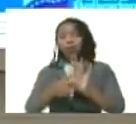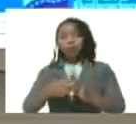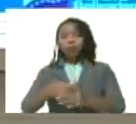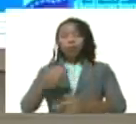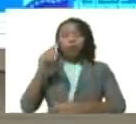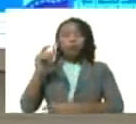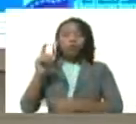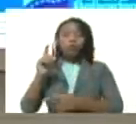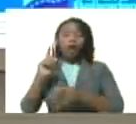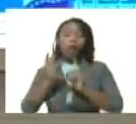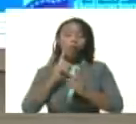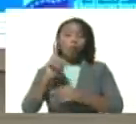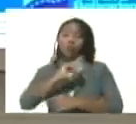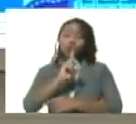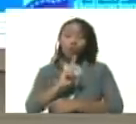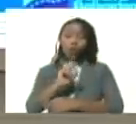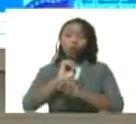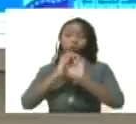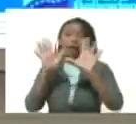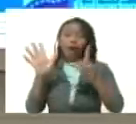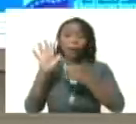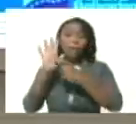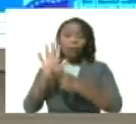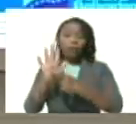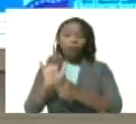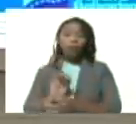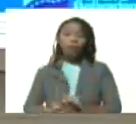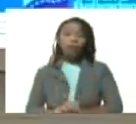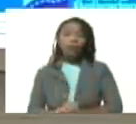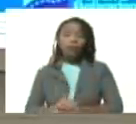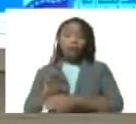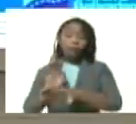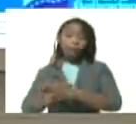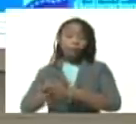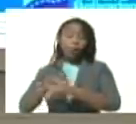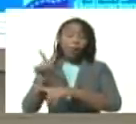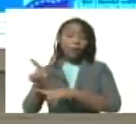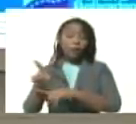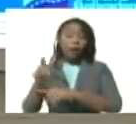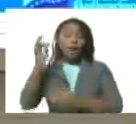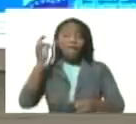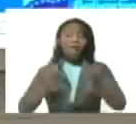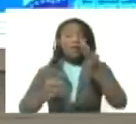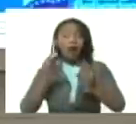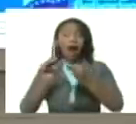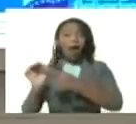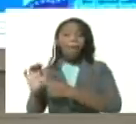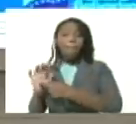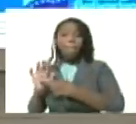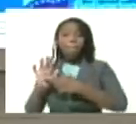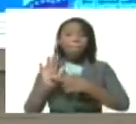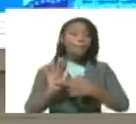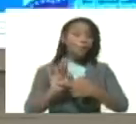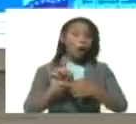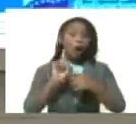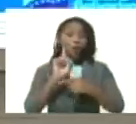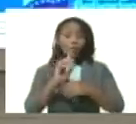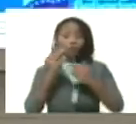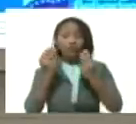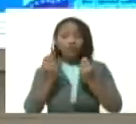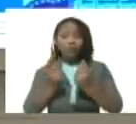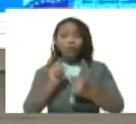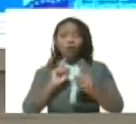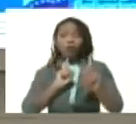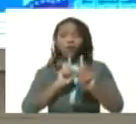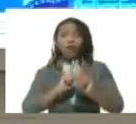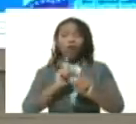no declarados, y por eso el fiscal se refería a una cifra cercana